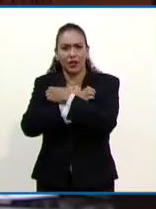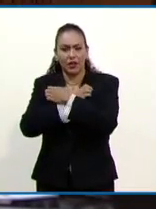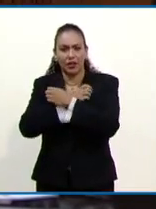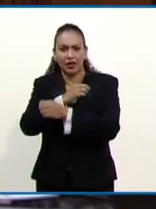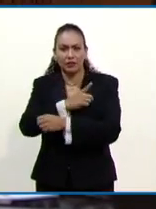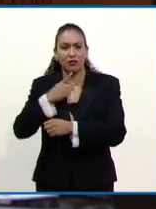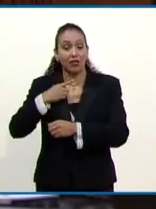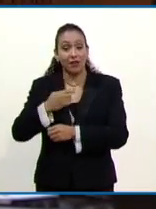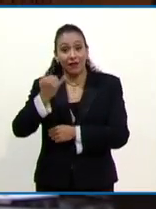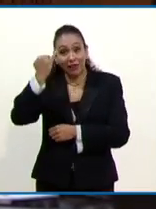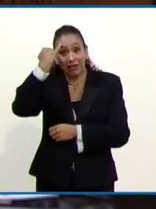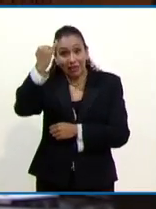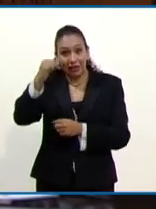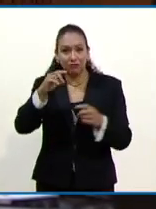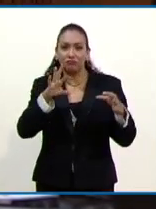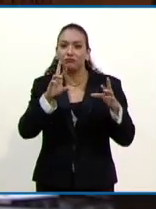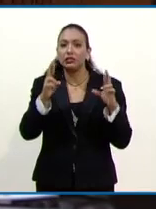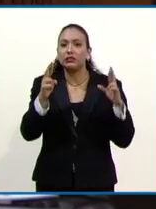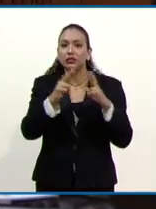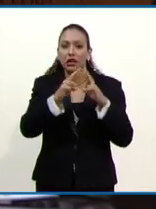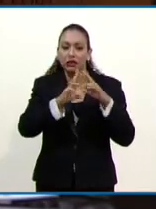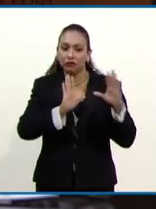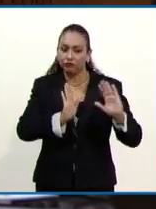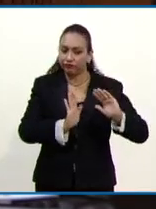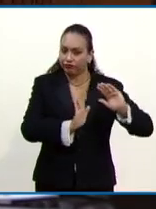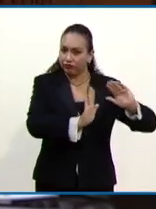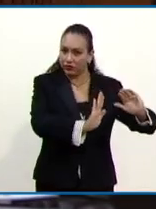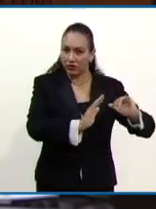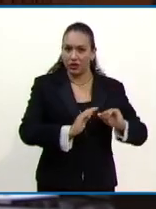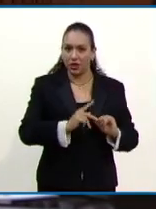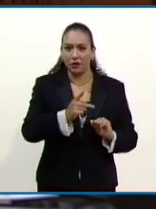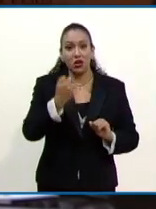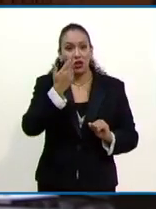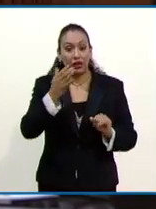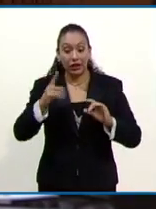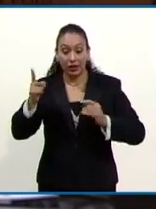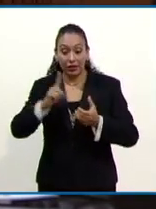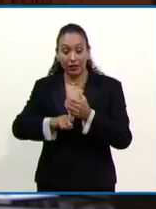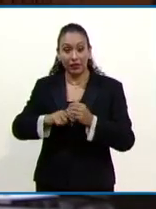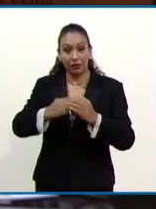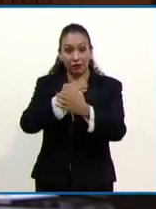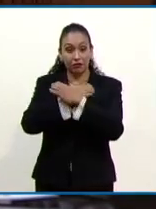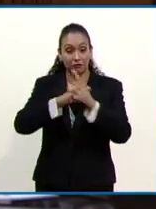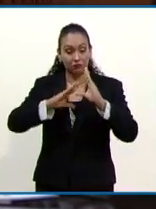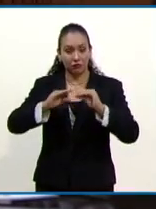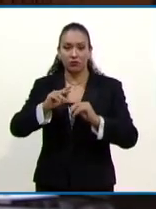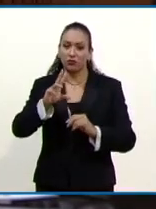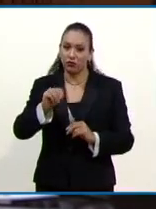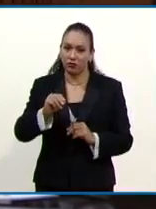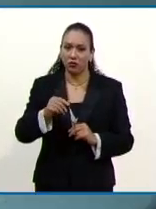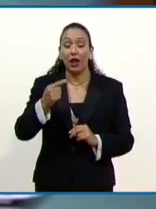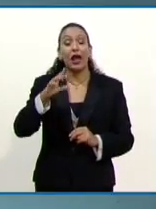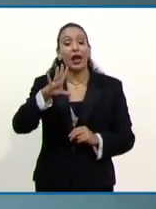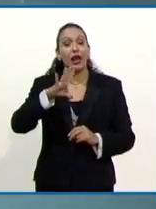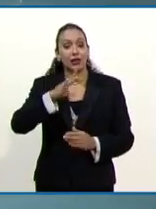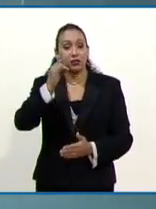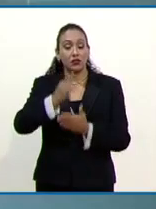y religión, y porque viola el contenido constitucional mínimo del derecho a la educación.